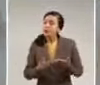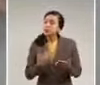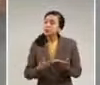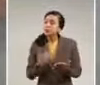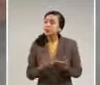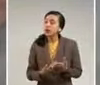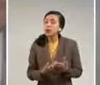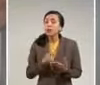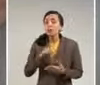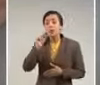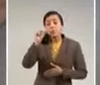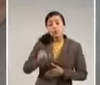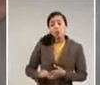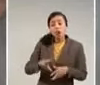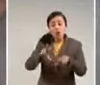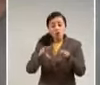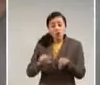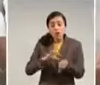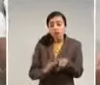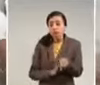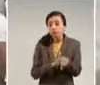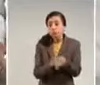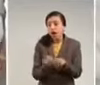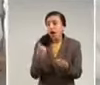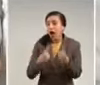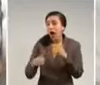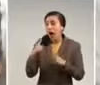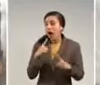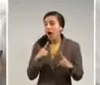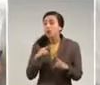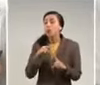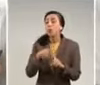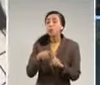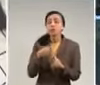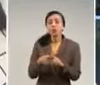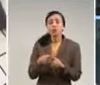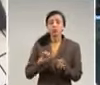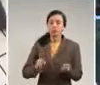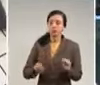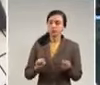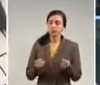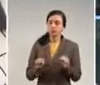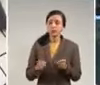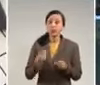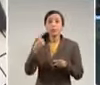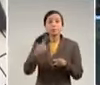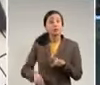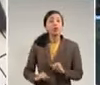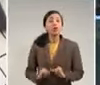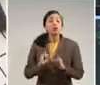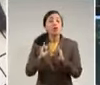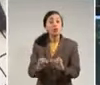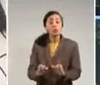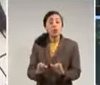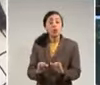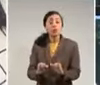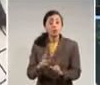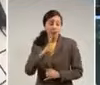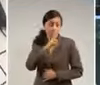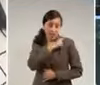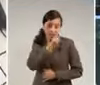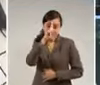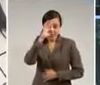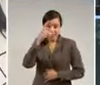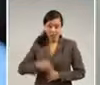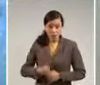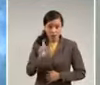al territorio de algún paciente positivo del nuevo coronavirus. Y según datos ofrecidos por la Dirección de Salud en la provincia,